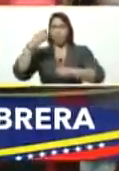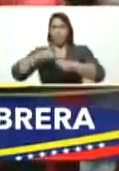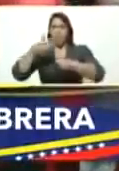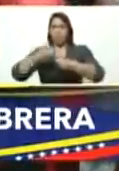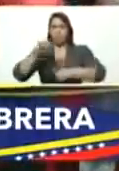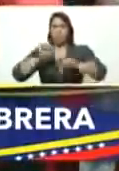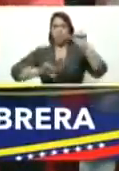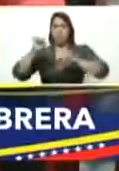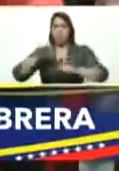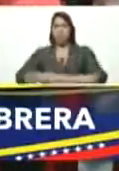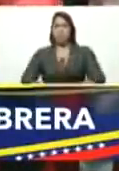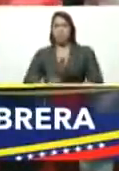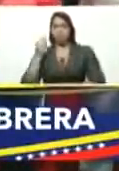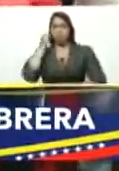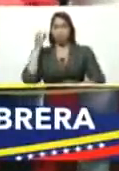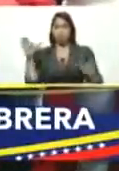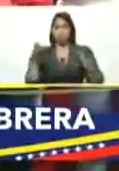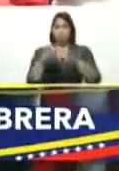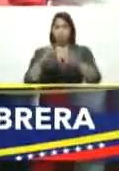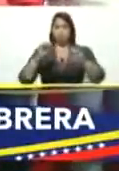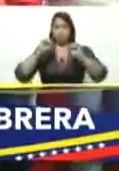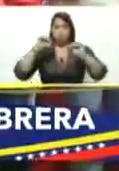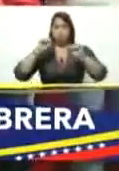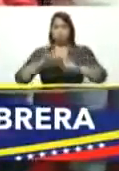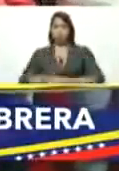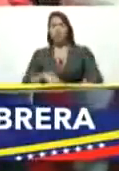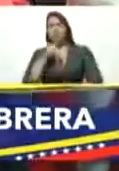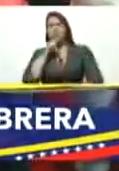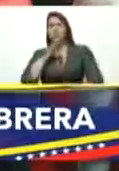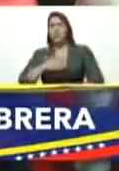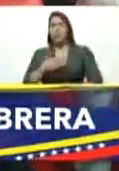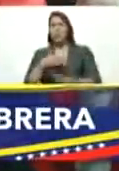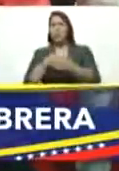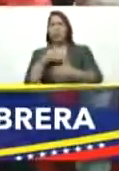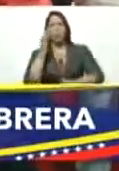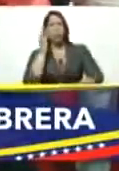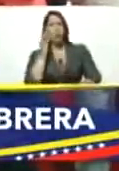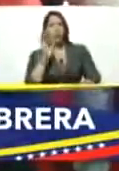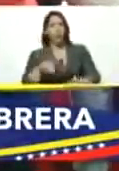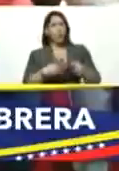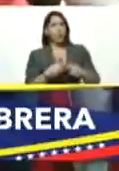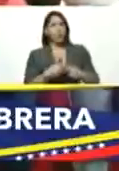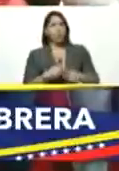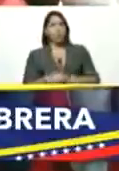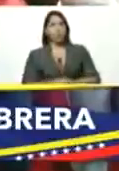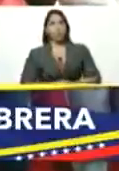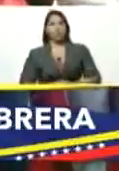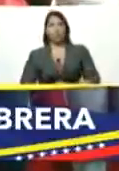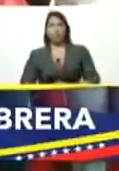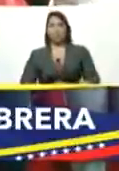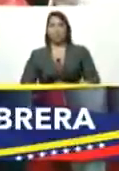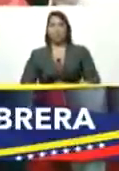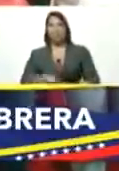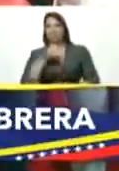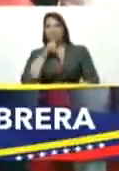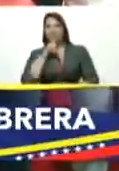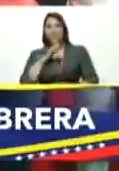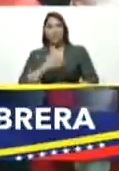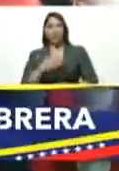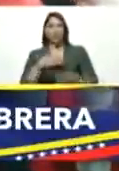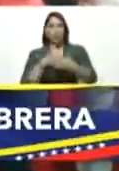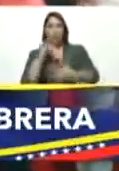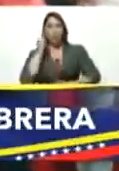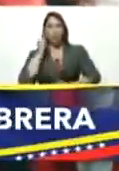una mujer mira quién puede contra las mujeres nadie nadie quien puede contra las